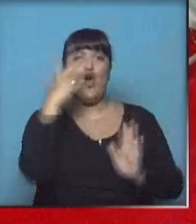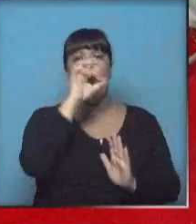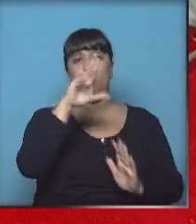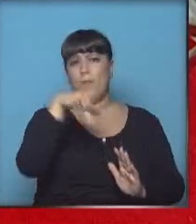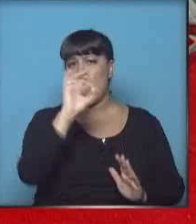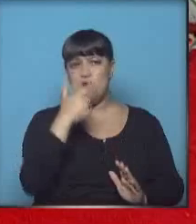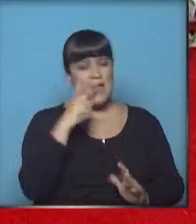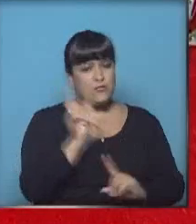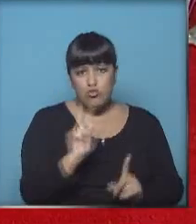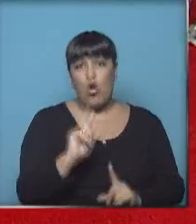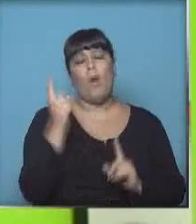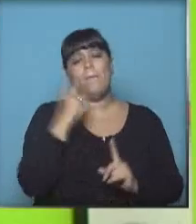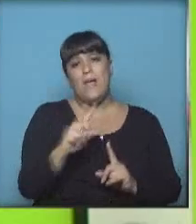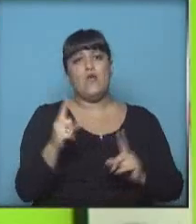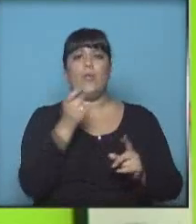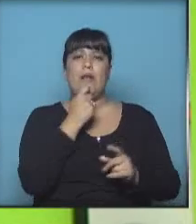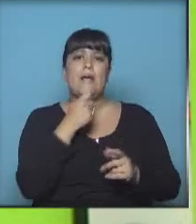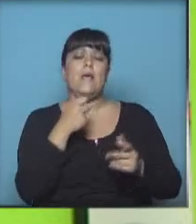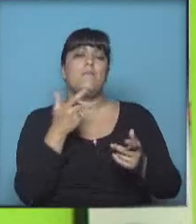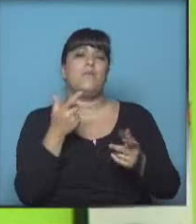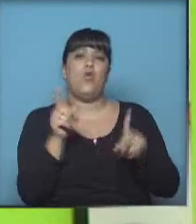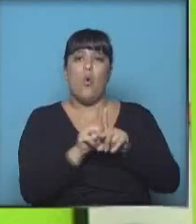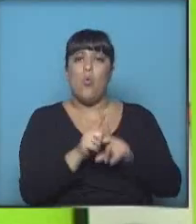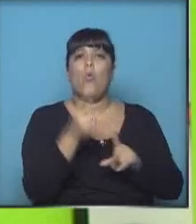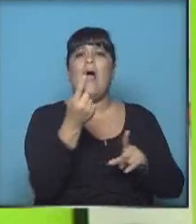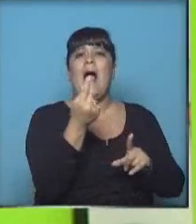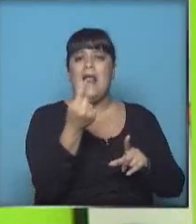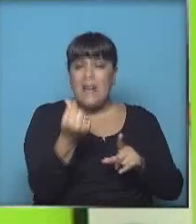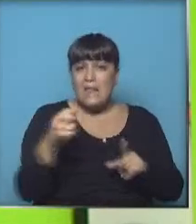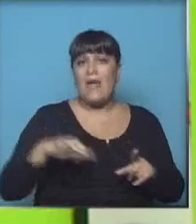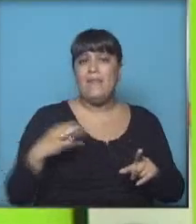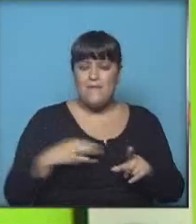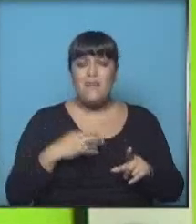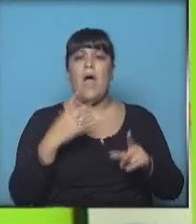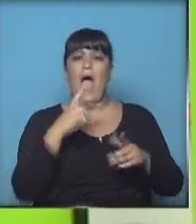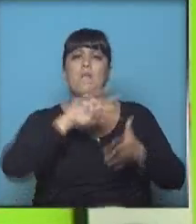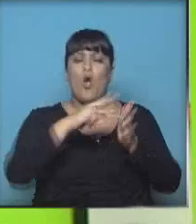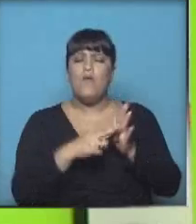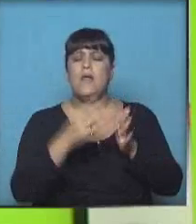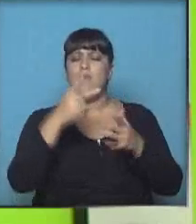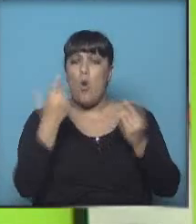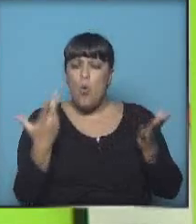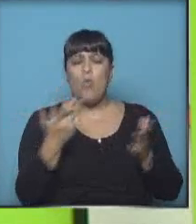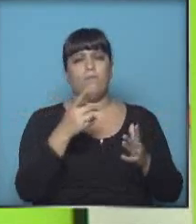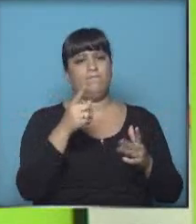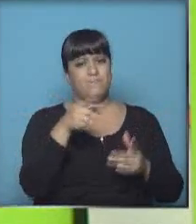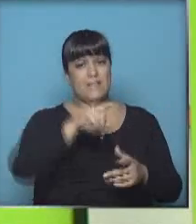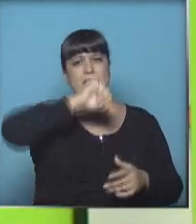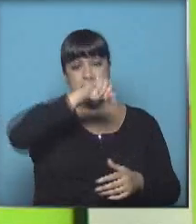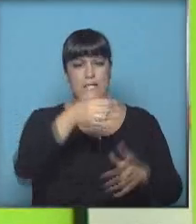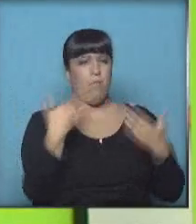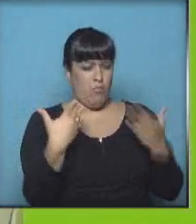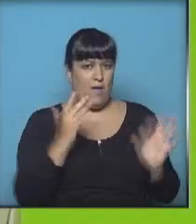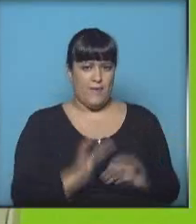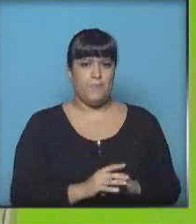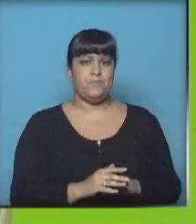pero en aquellas situaciones donde la calidad de vida se vea muy afectada y no haya una contraindicación para indicar hormonas, sí se puede utilizar.